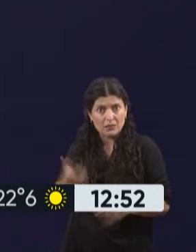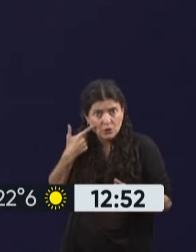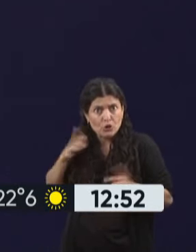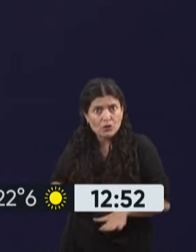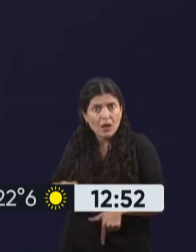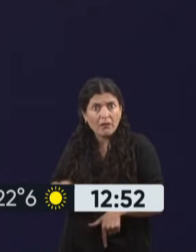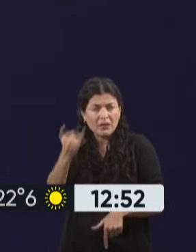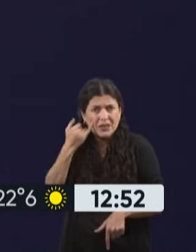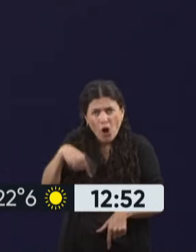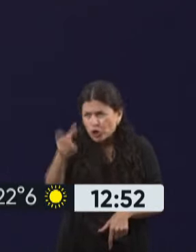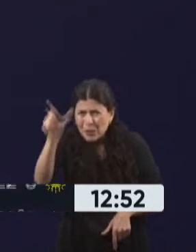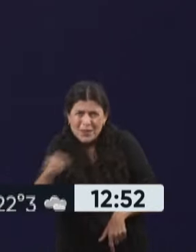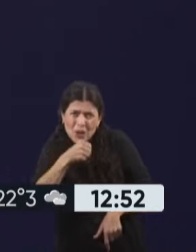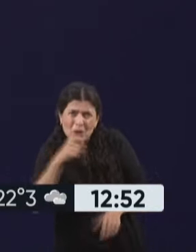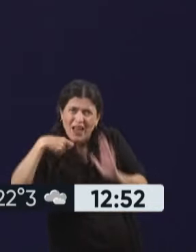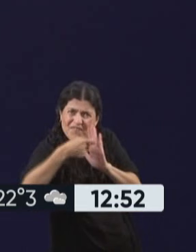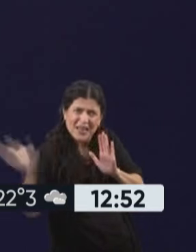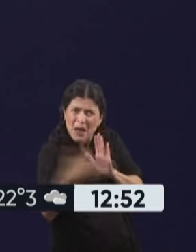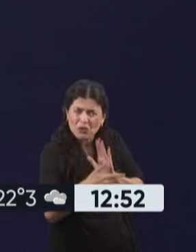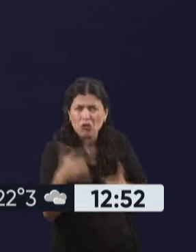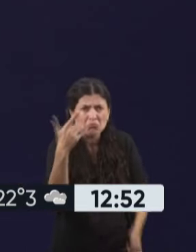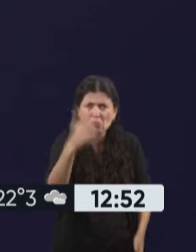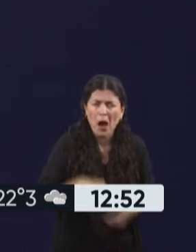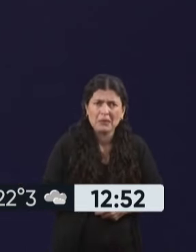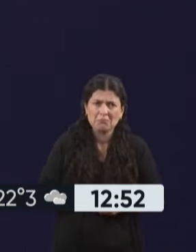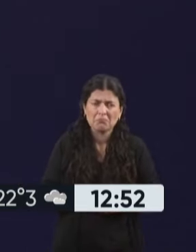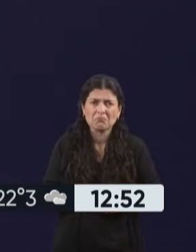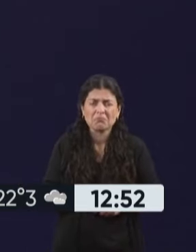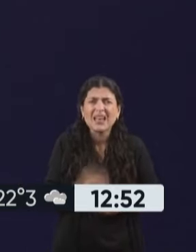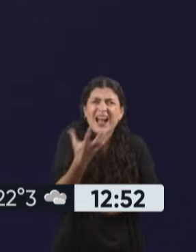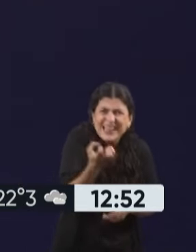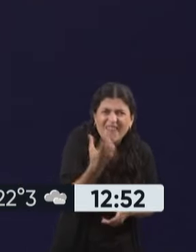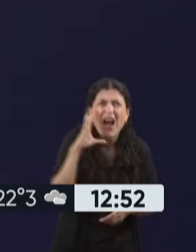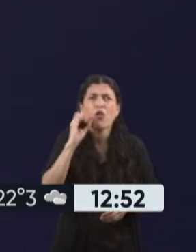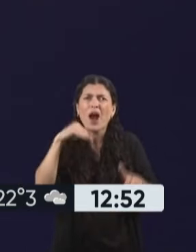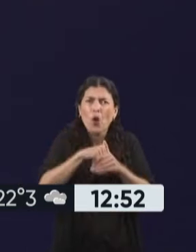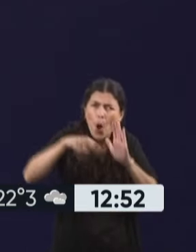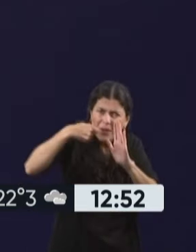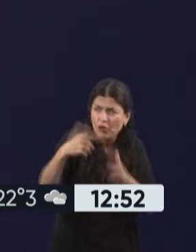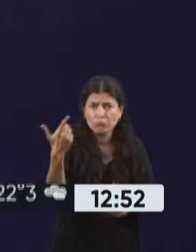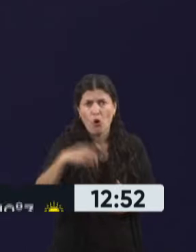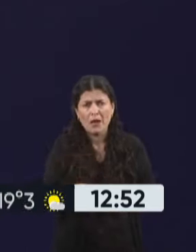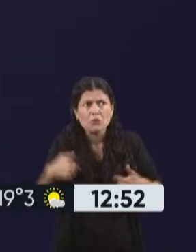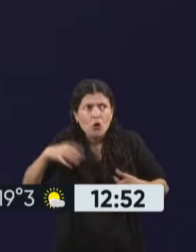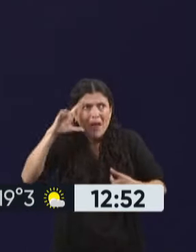Y no hubo nadie que haya filmado esa entrevista, al menos que yo recuerde. La verdad es